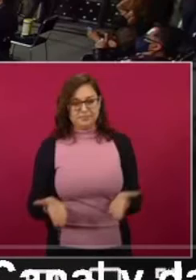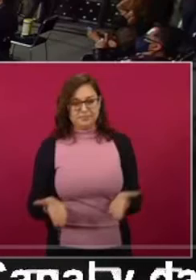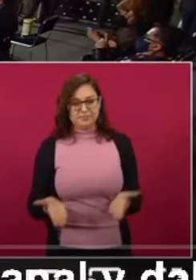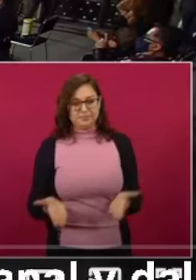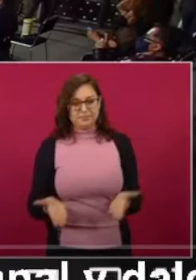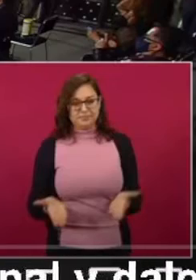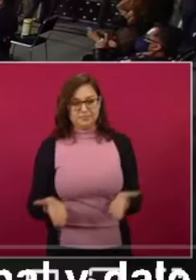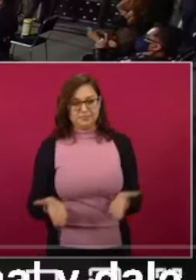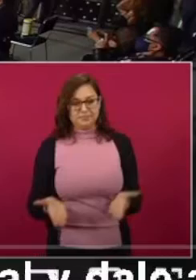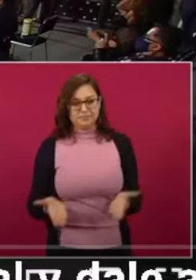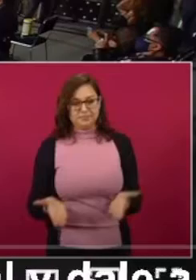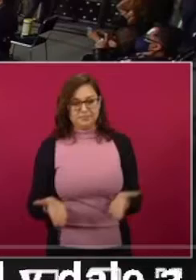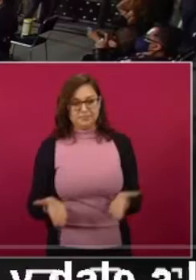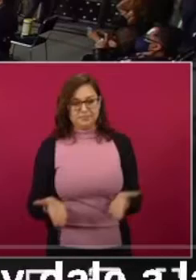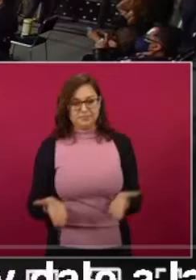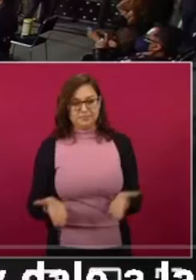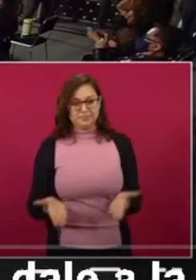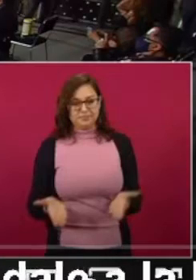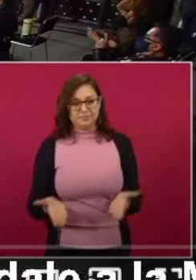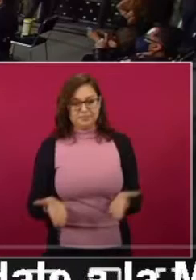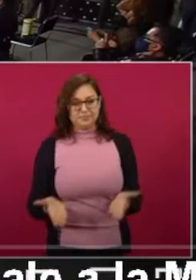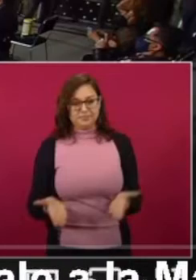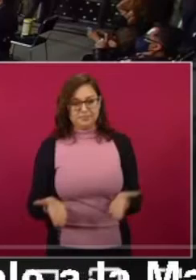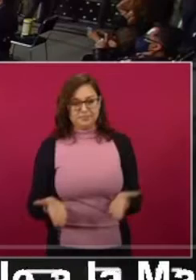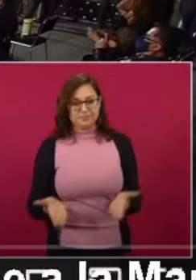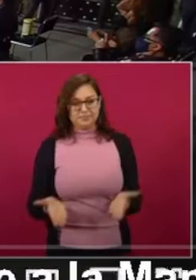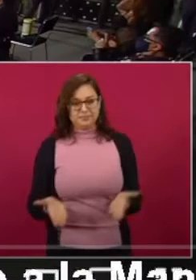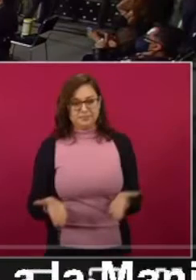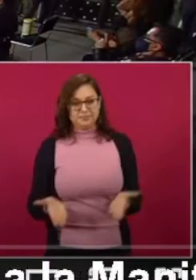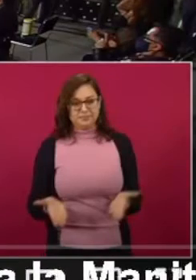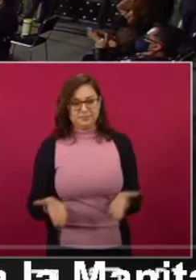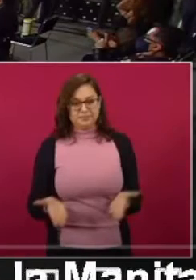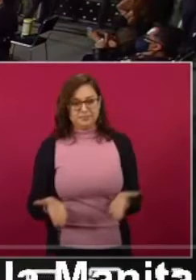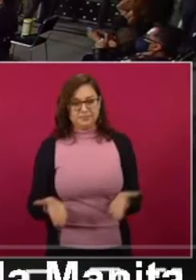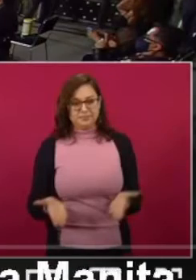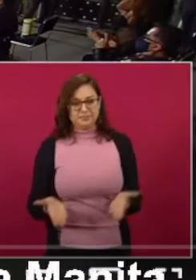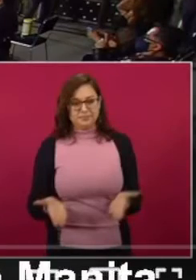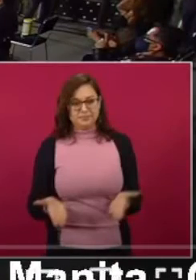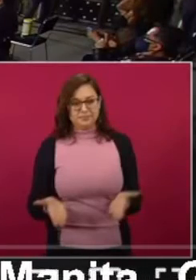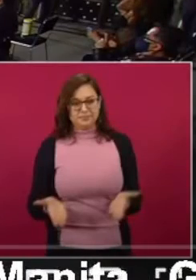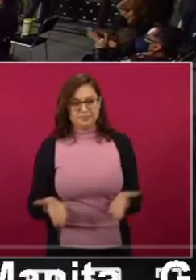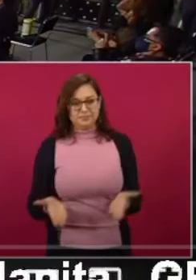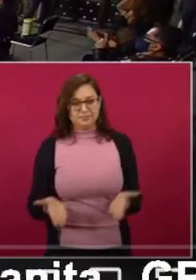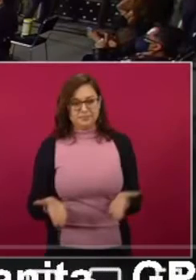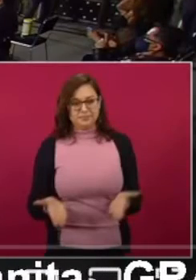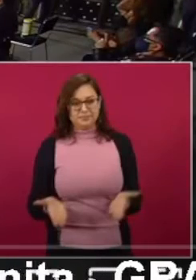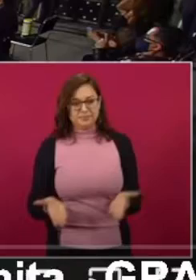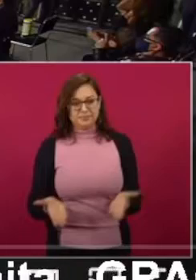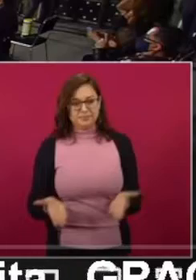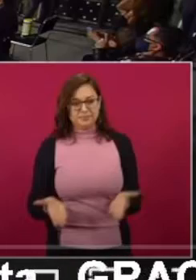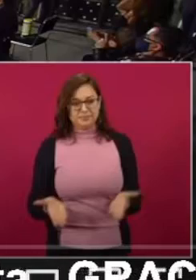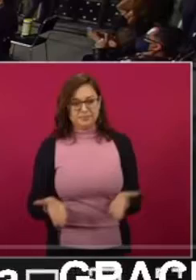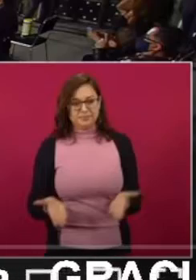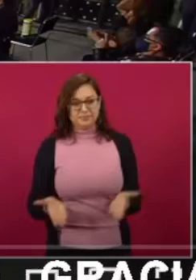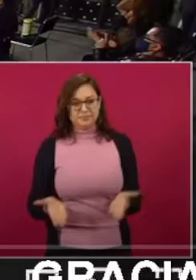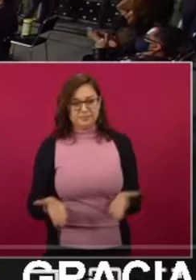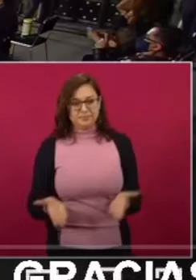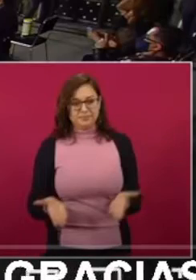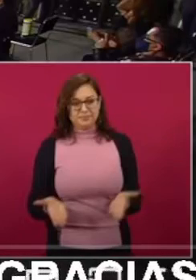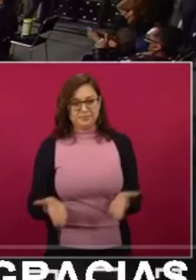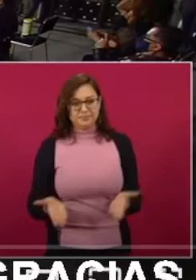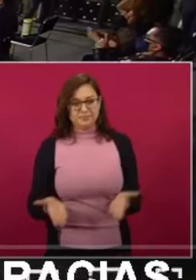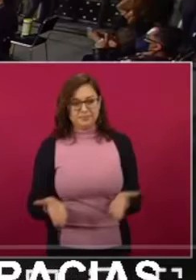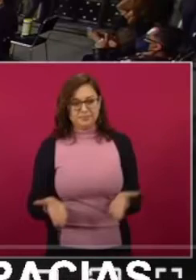como esta la suprema corte como están esos magistrados idiotas que hay amigos pues discúlpenme